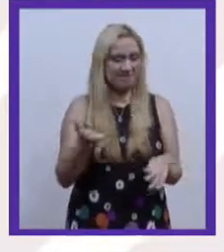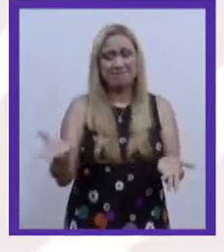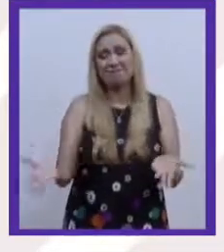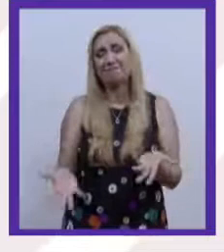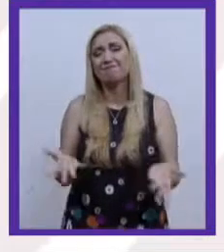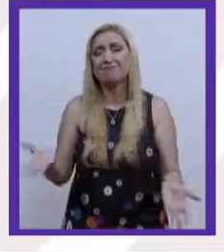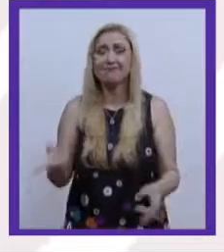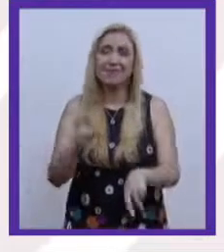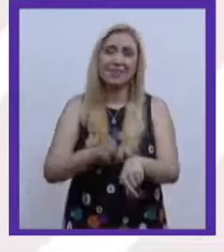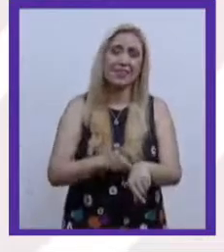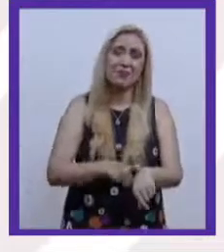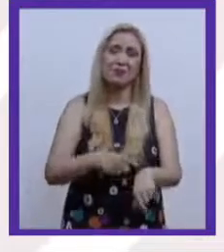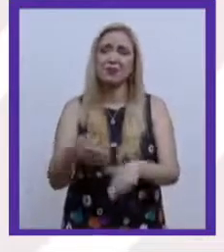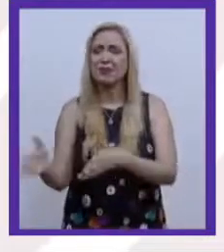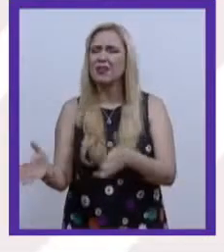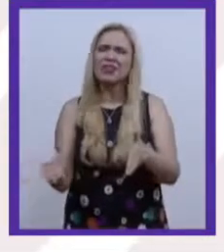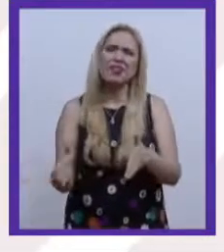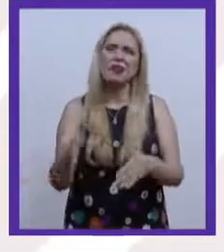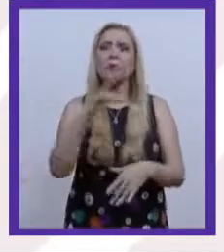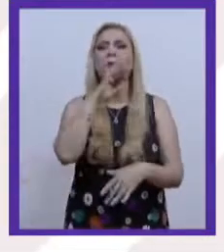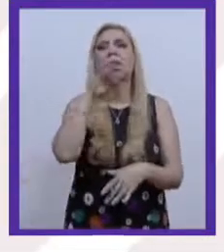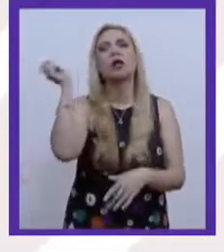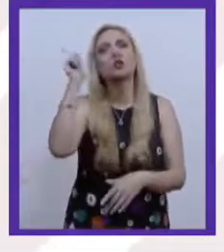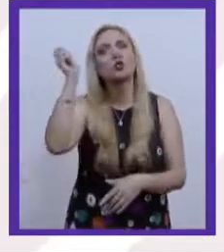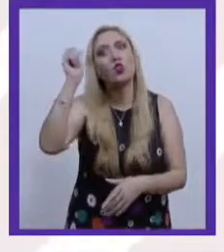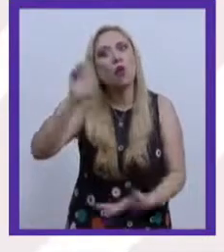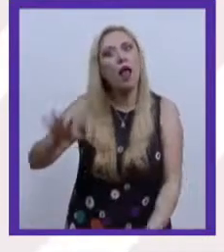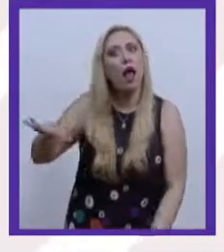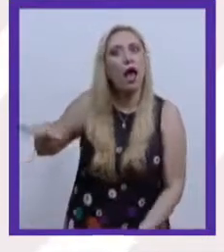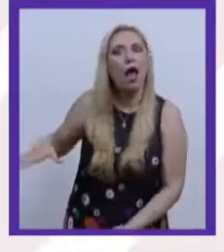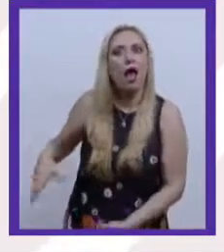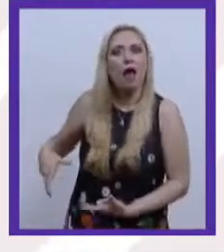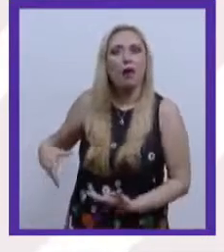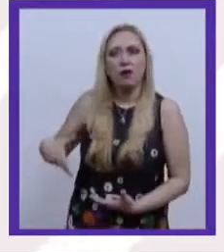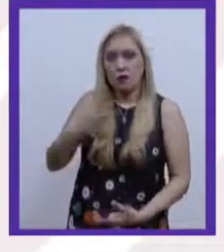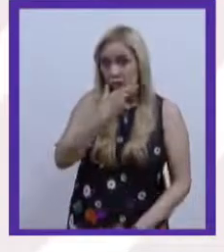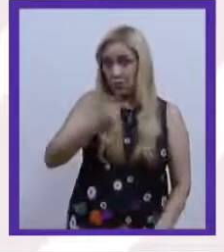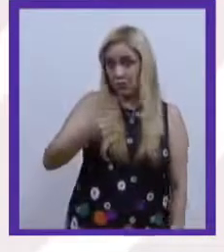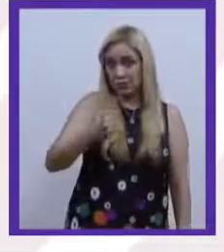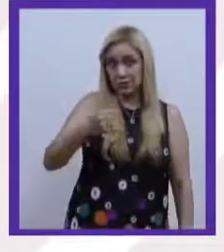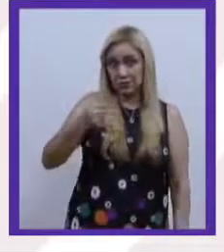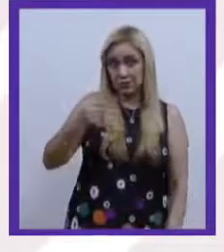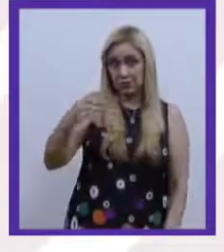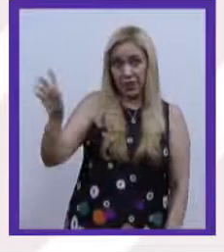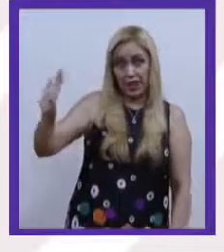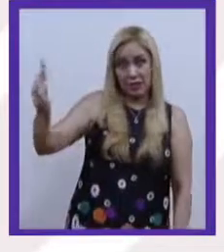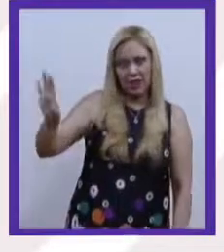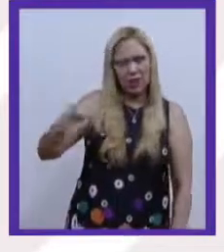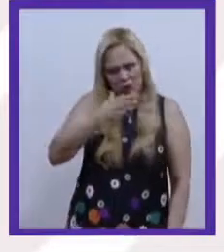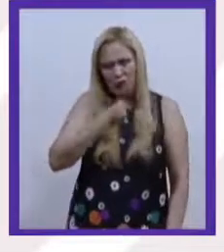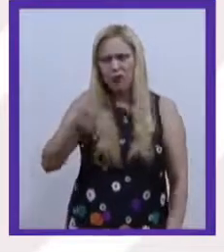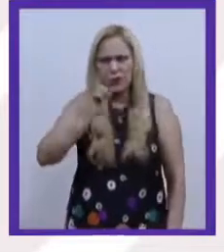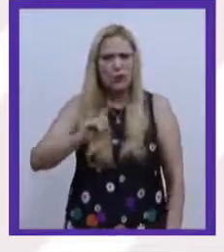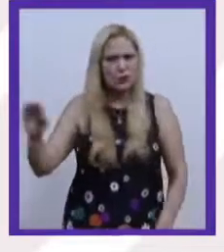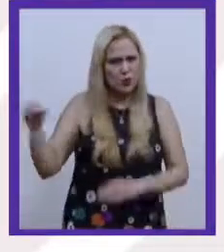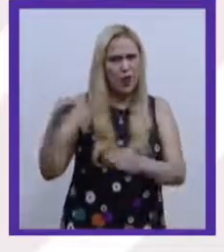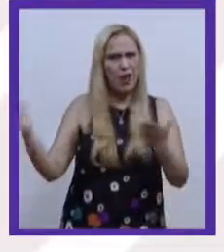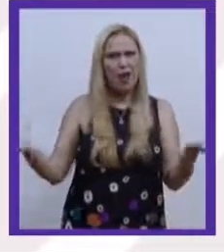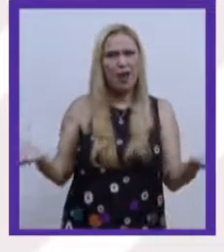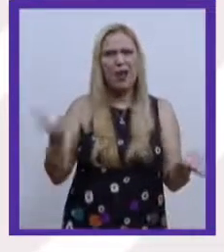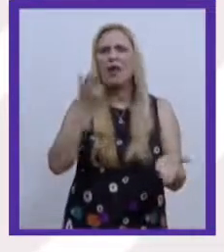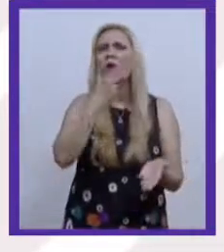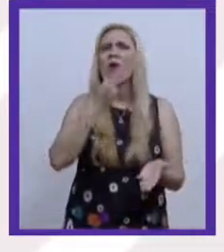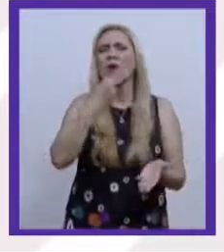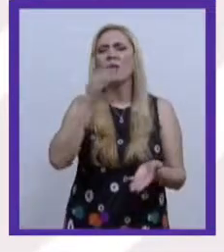del trabajo desde los tiempos de recoger la basura no tiene género. O sea, lo que pasa es que como se recoge a las 11 del día, pues los hombres sí